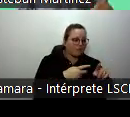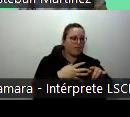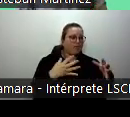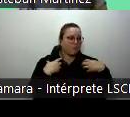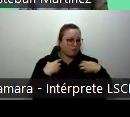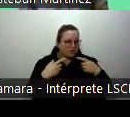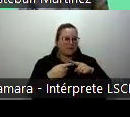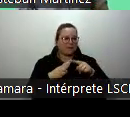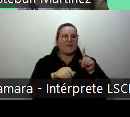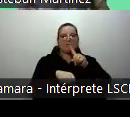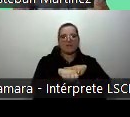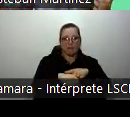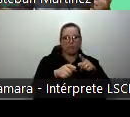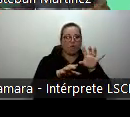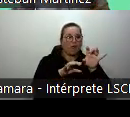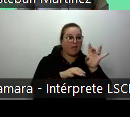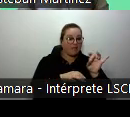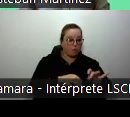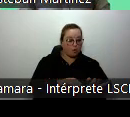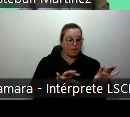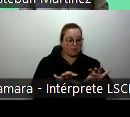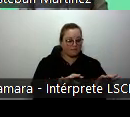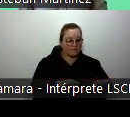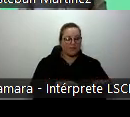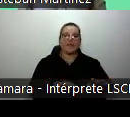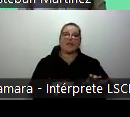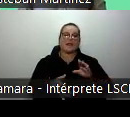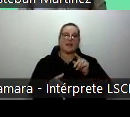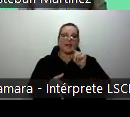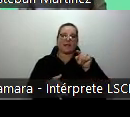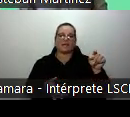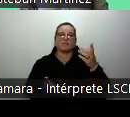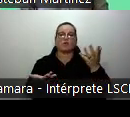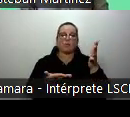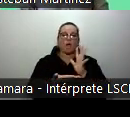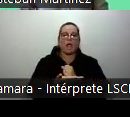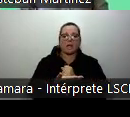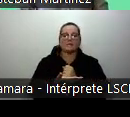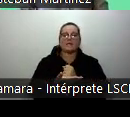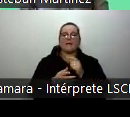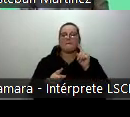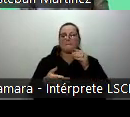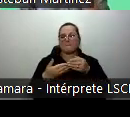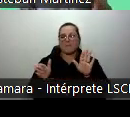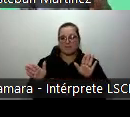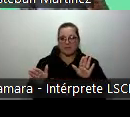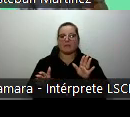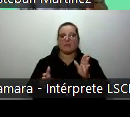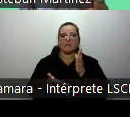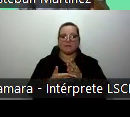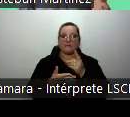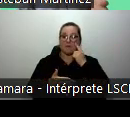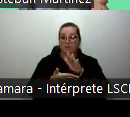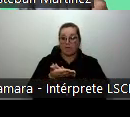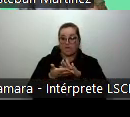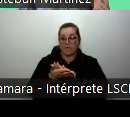cada actividad pero la definición más simple es que es un conjunto de actividades para cumplir la meta y te voy a mostrar un ejemplo un